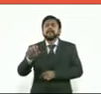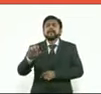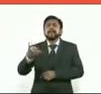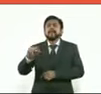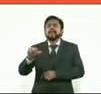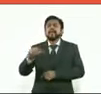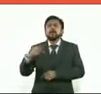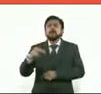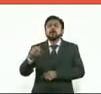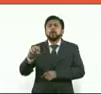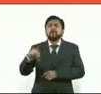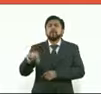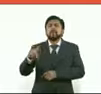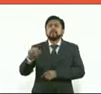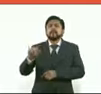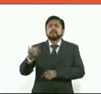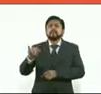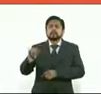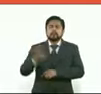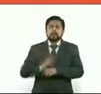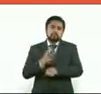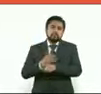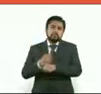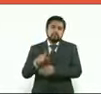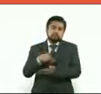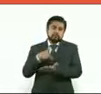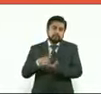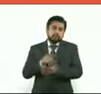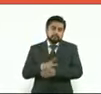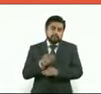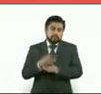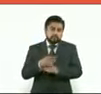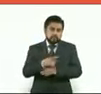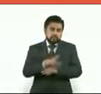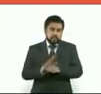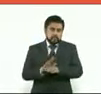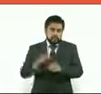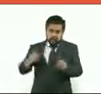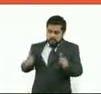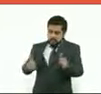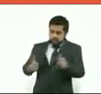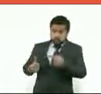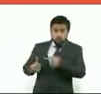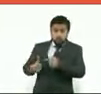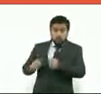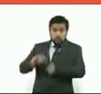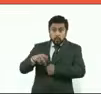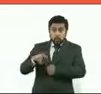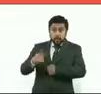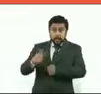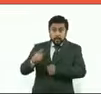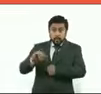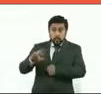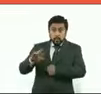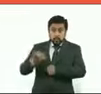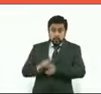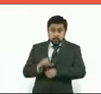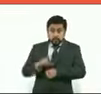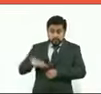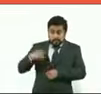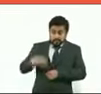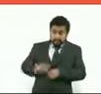en la tercera posición. Llegó a tener presión, particularmente de Jorge Cruz, de México.